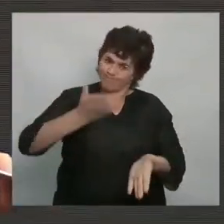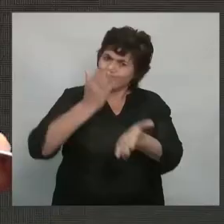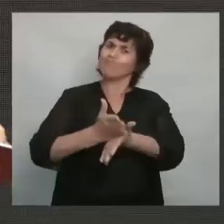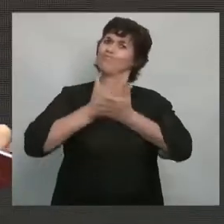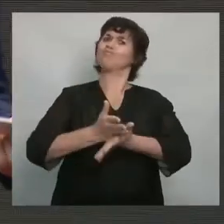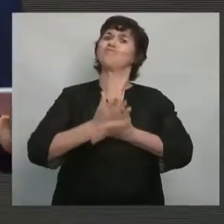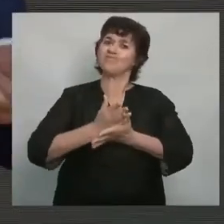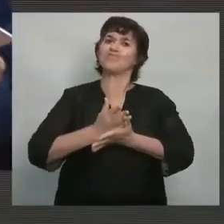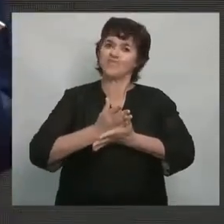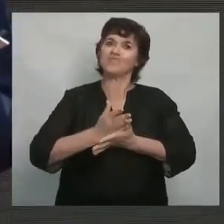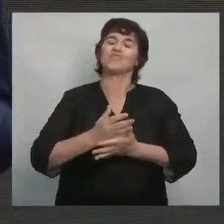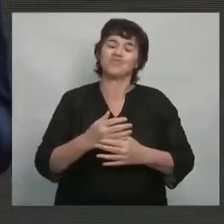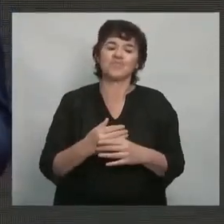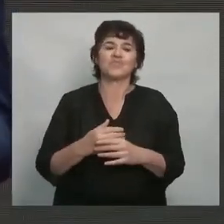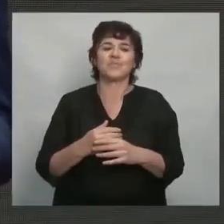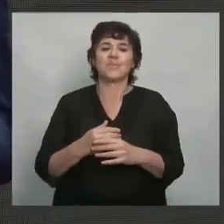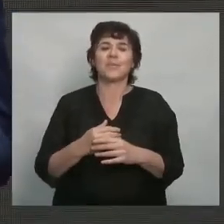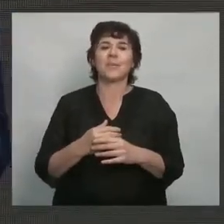más rigurosos.